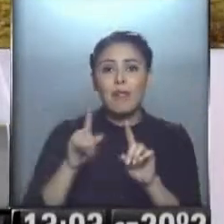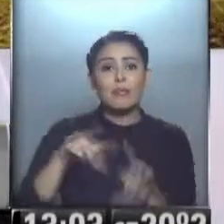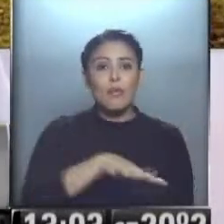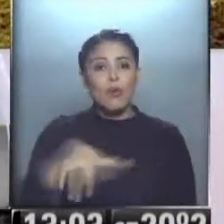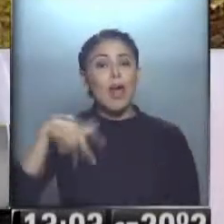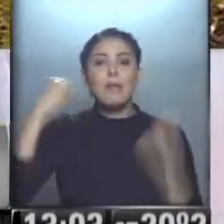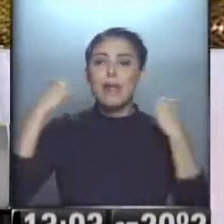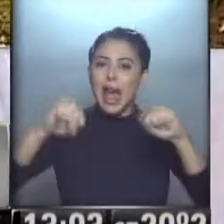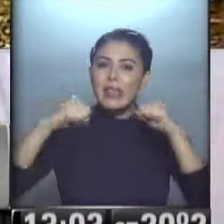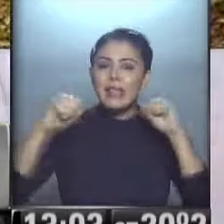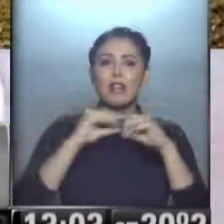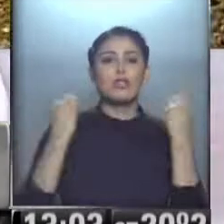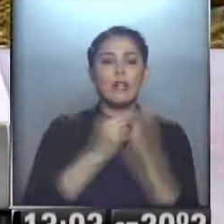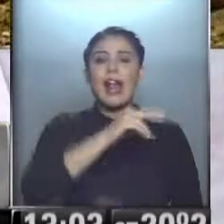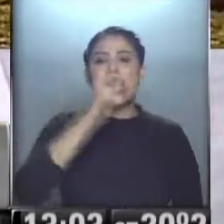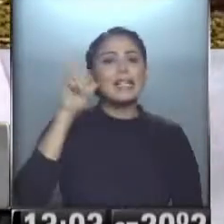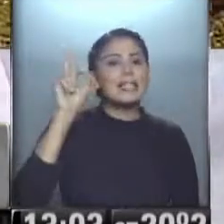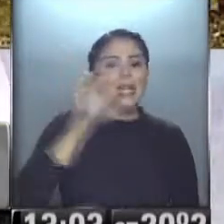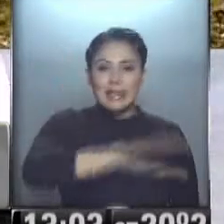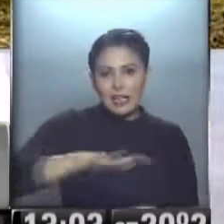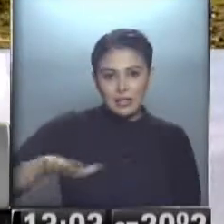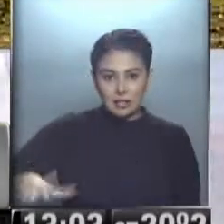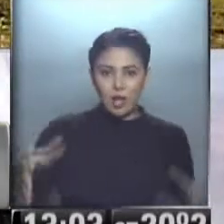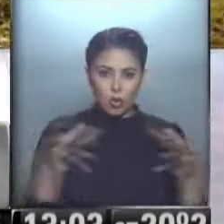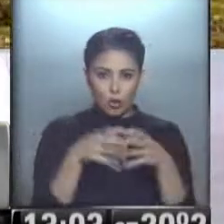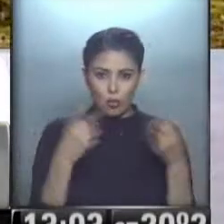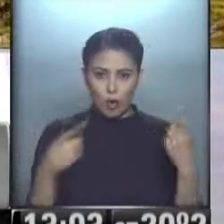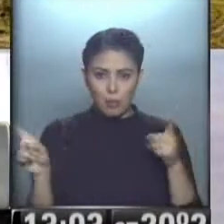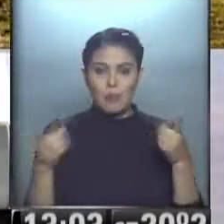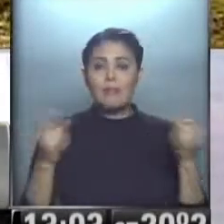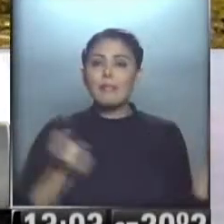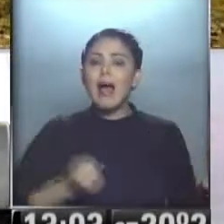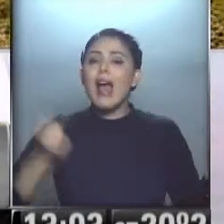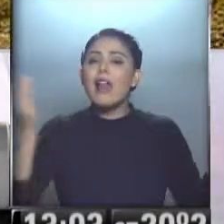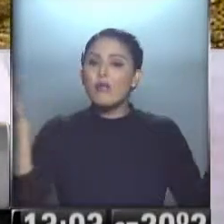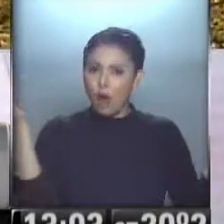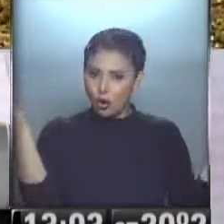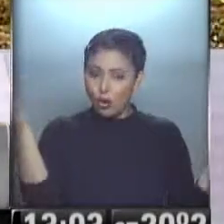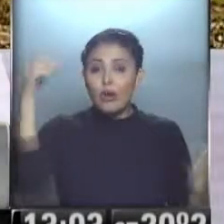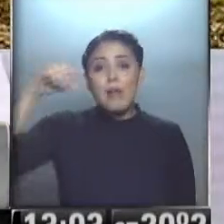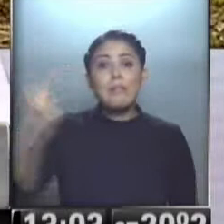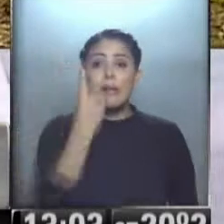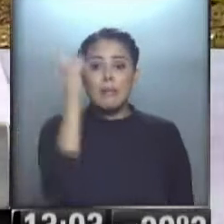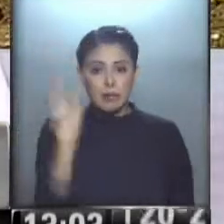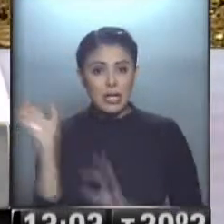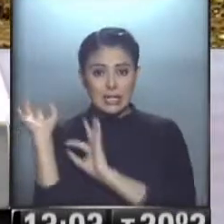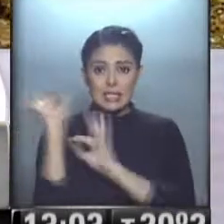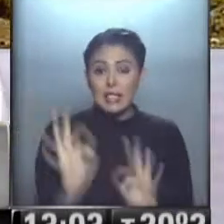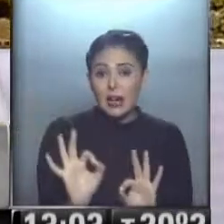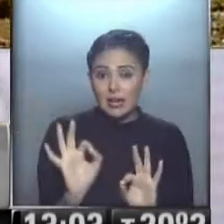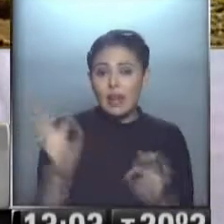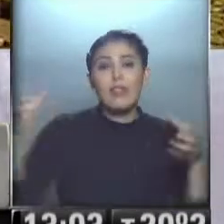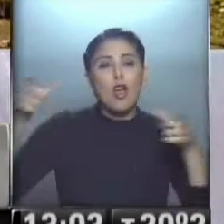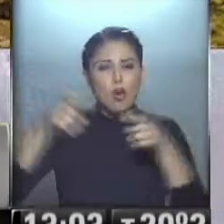estaban ensayando 30 niñas de un grupo folclórico. Pero el primero en llegar esta mañana al comité de emergencia